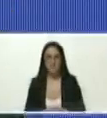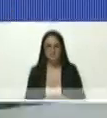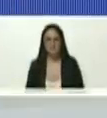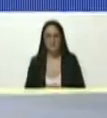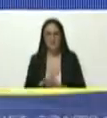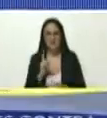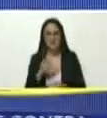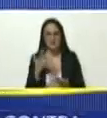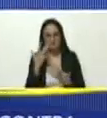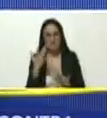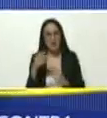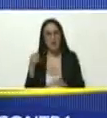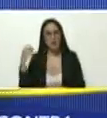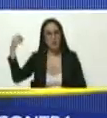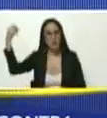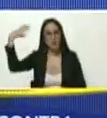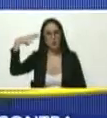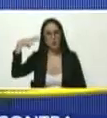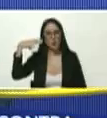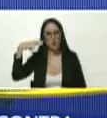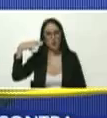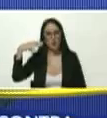la luz